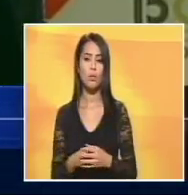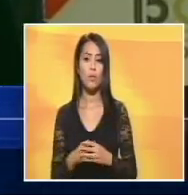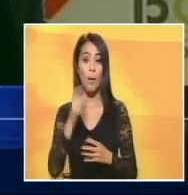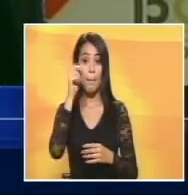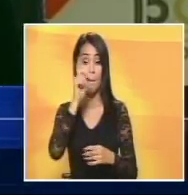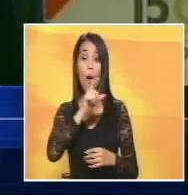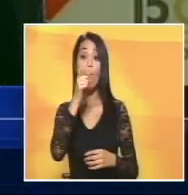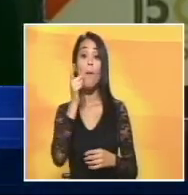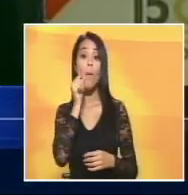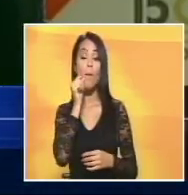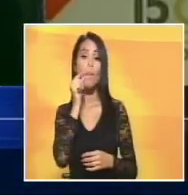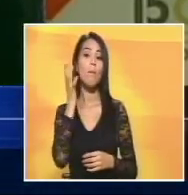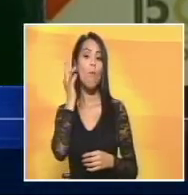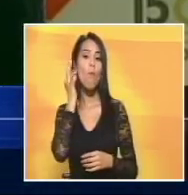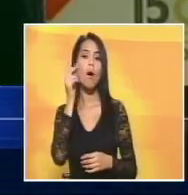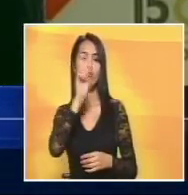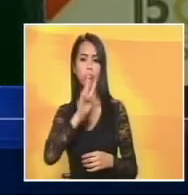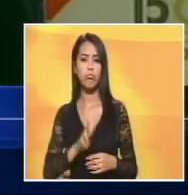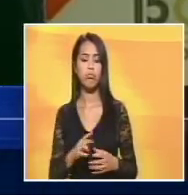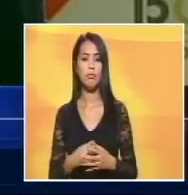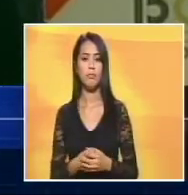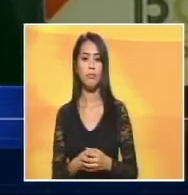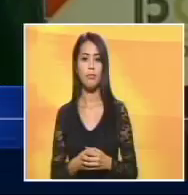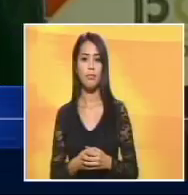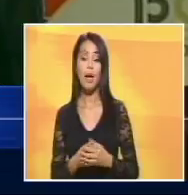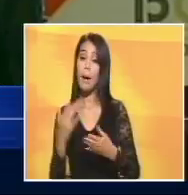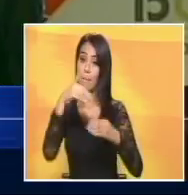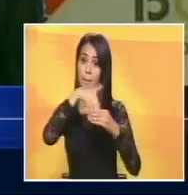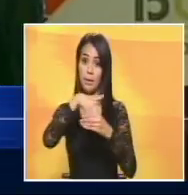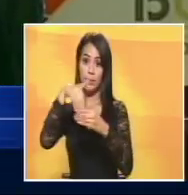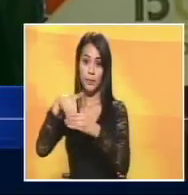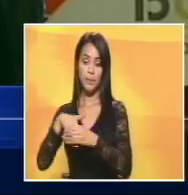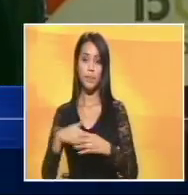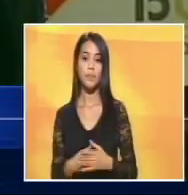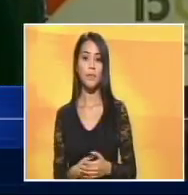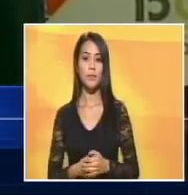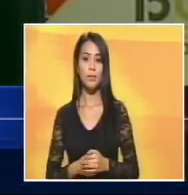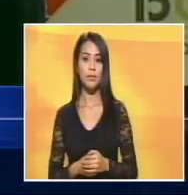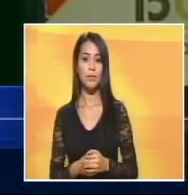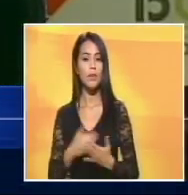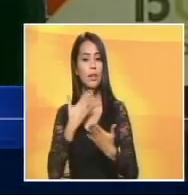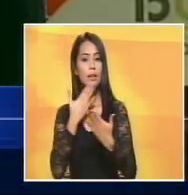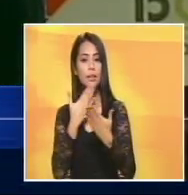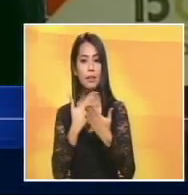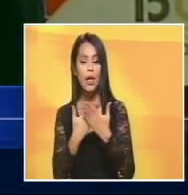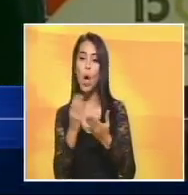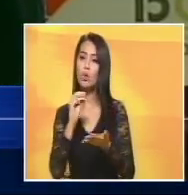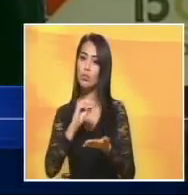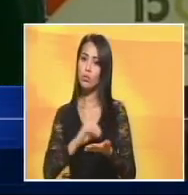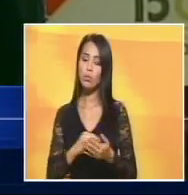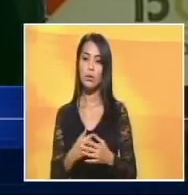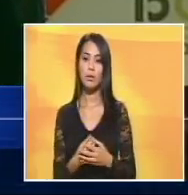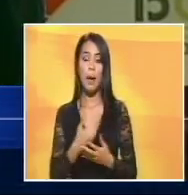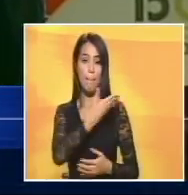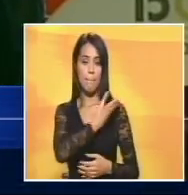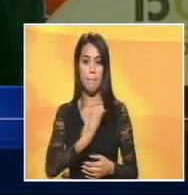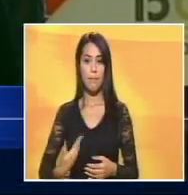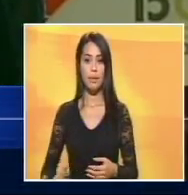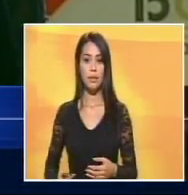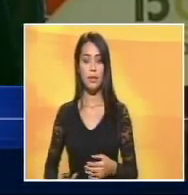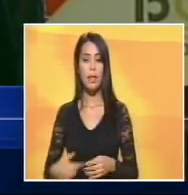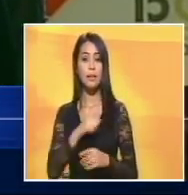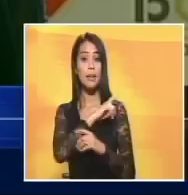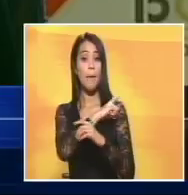los venezolanos a ejercer pacíficamente nuestro derecho al voto. Agradezco nuevamente a la presidenta del